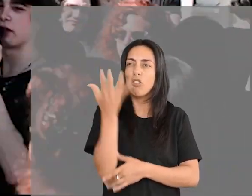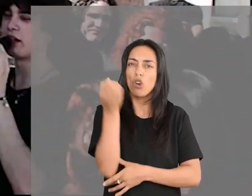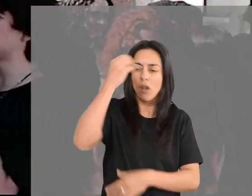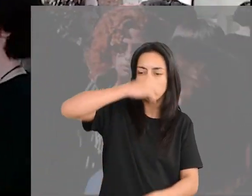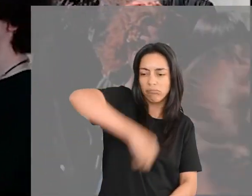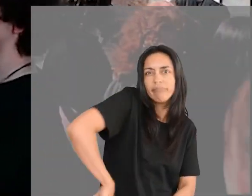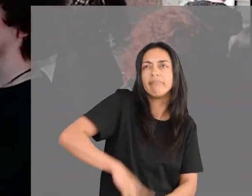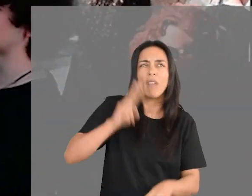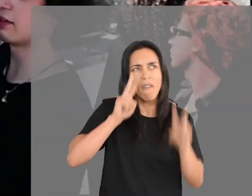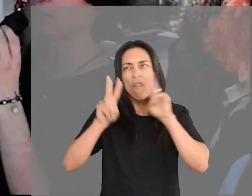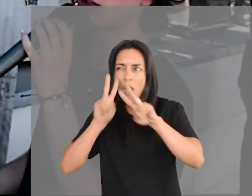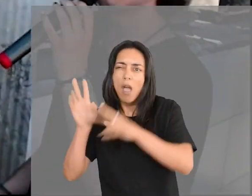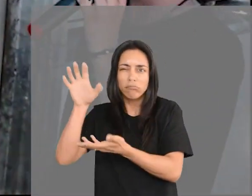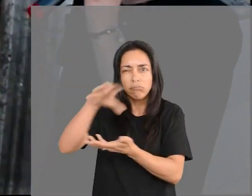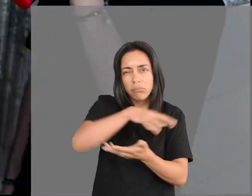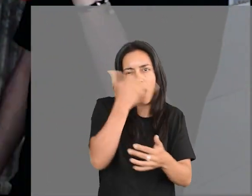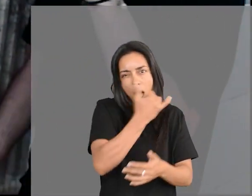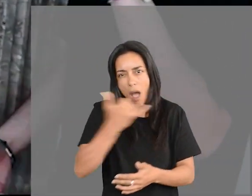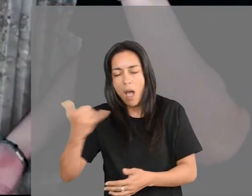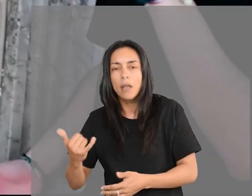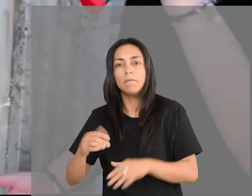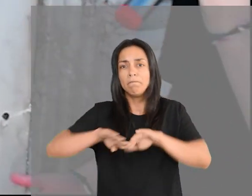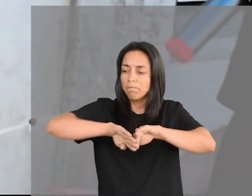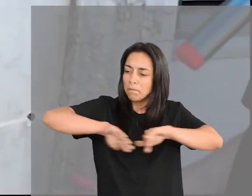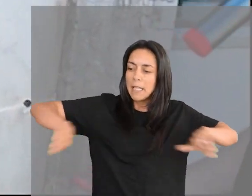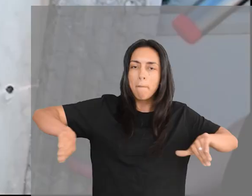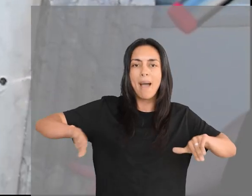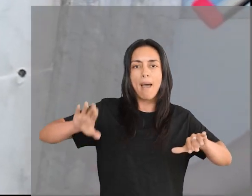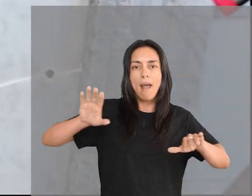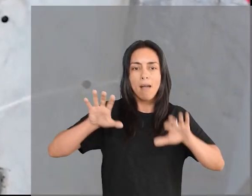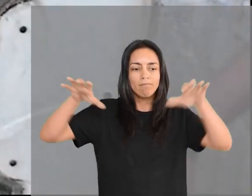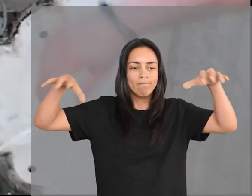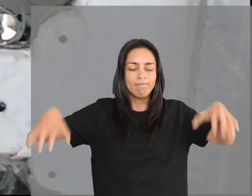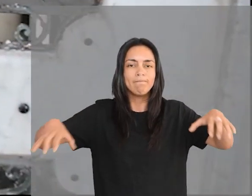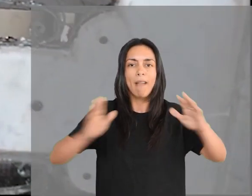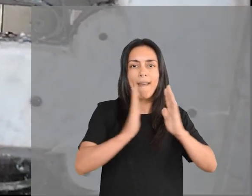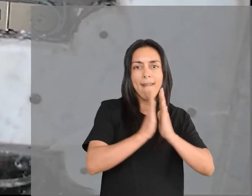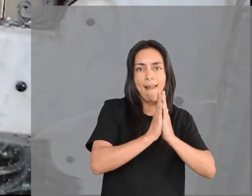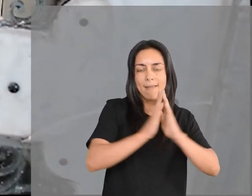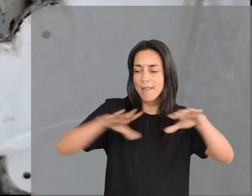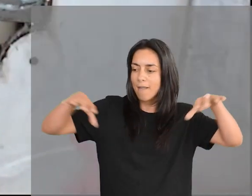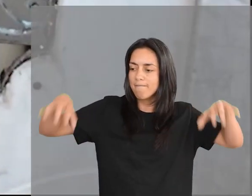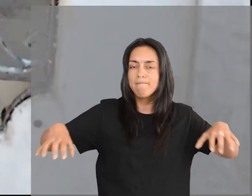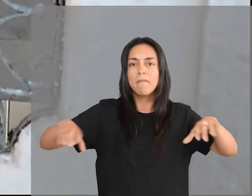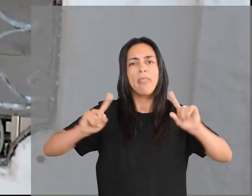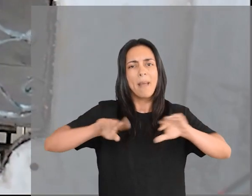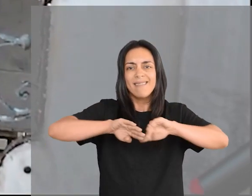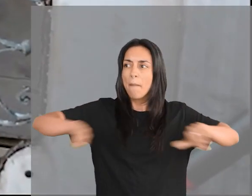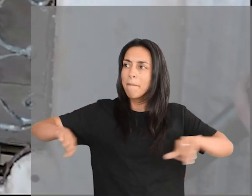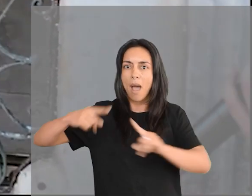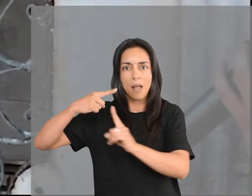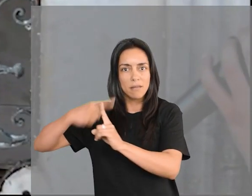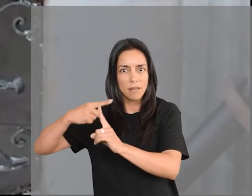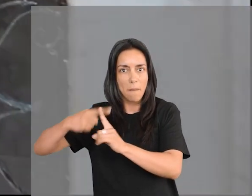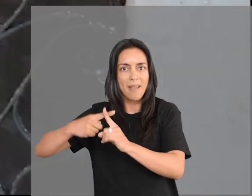fue como del cementerio y las religiones empezaron a atravesar el mismo lugar, se hizo este símbolo que son dos manos tomándose